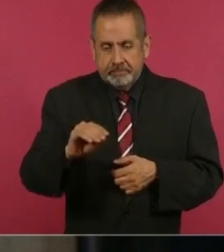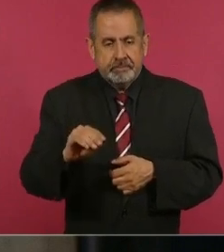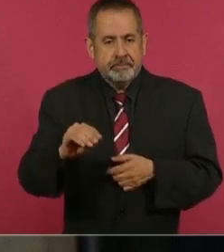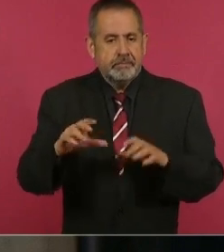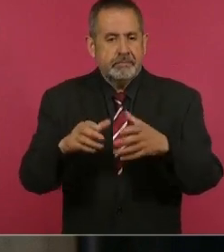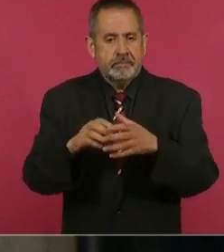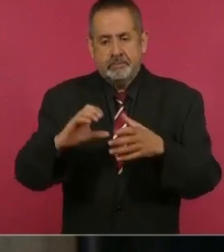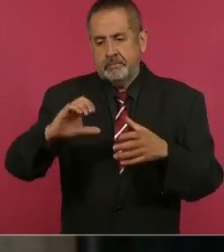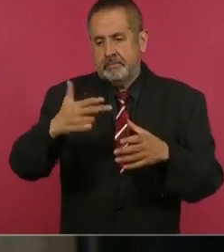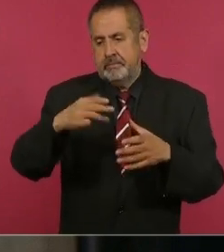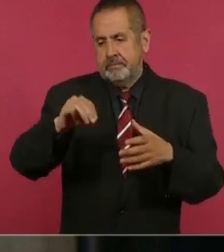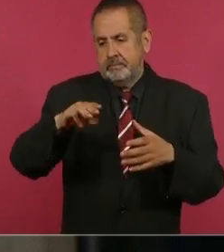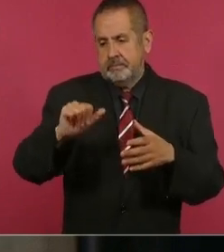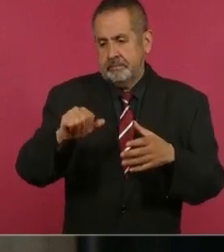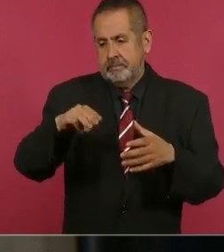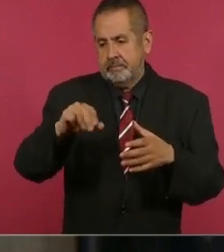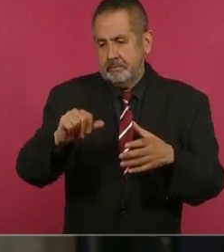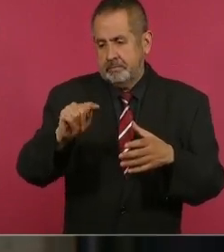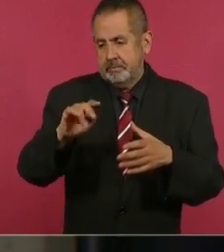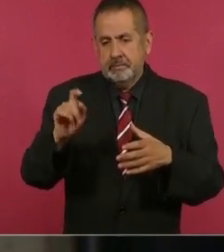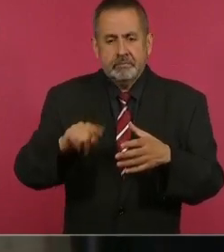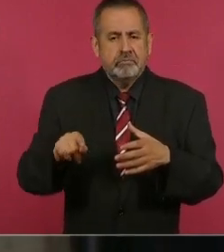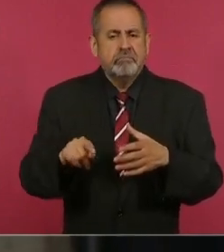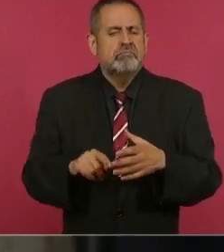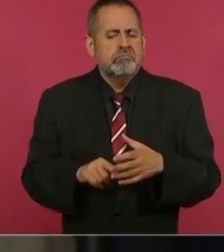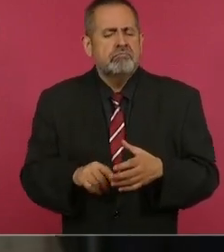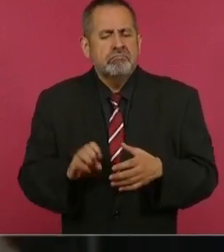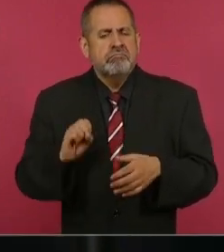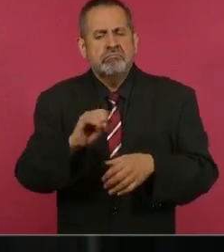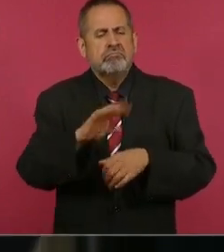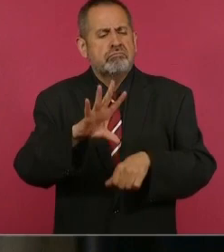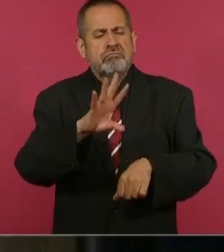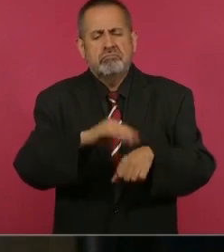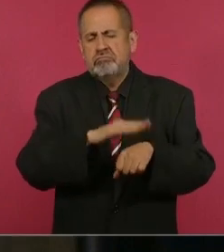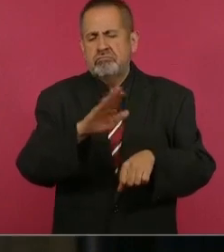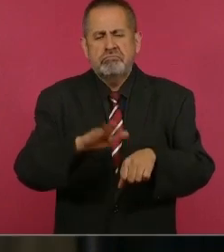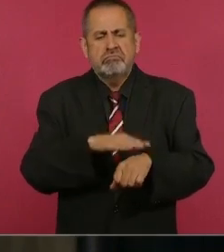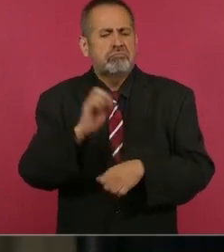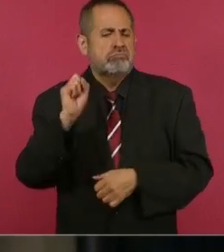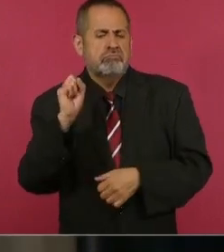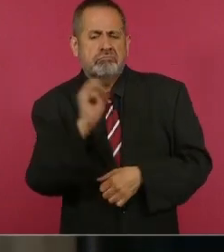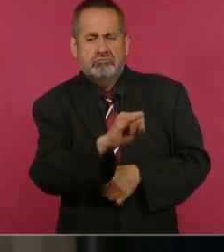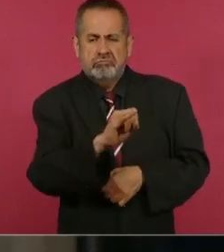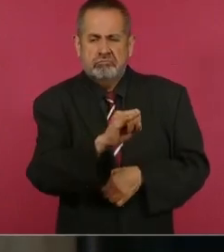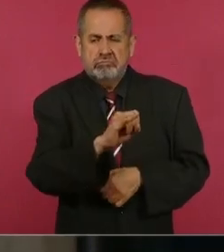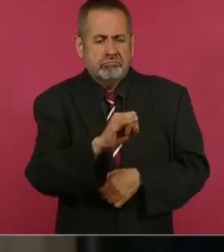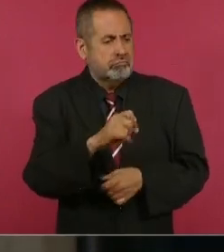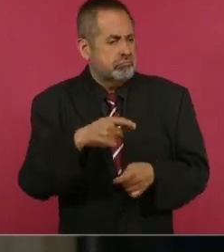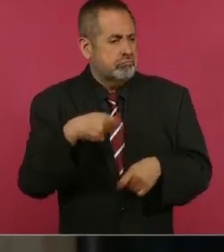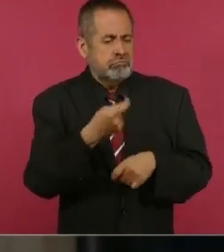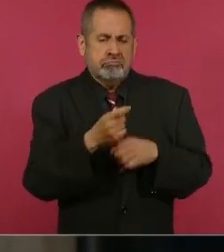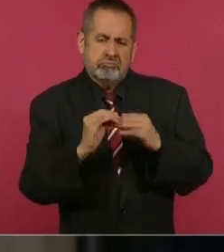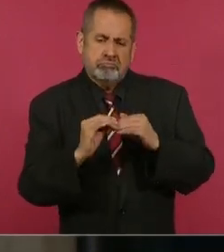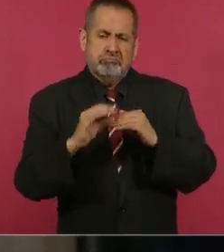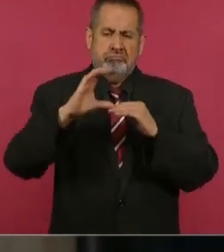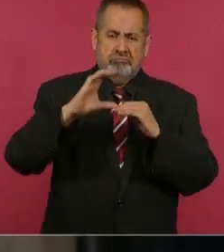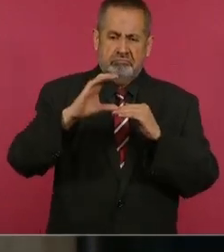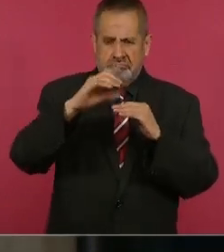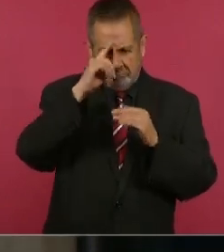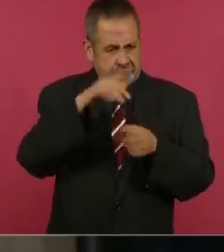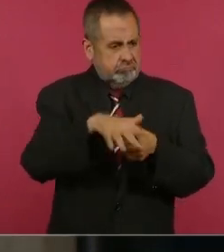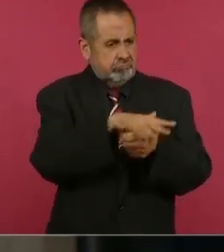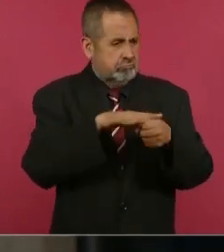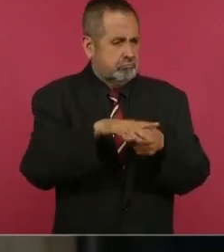morenista Chema Martínez, le acaba de aprobar el 100% de aumento al Poder Judicial